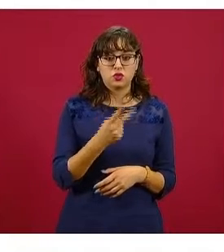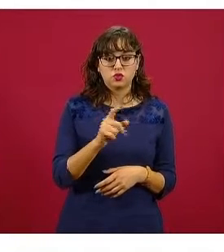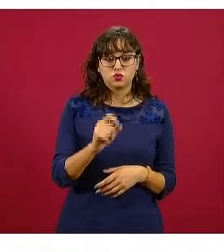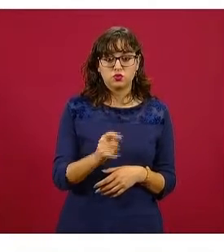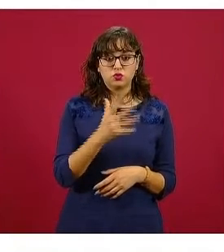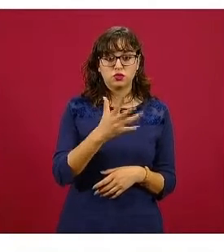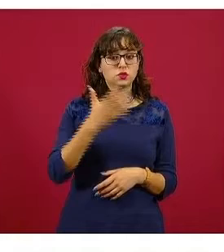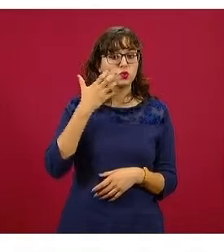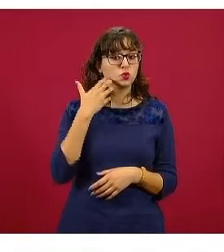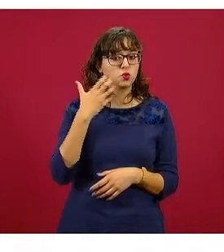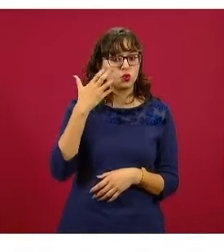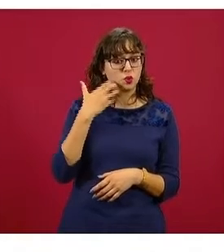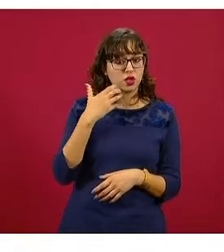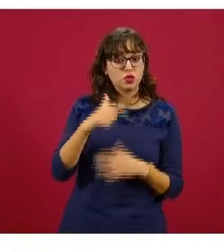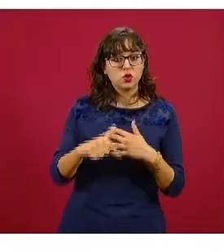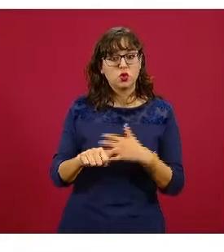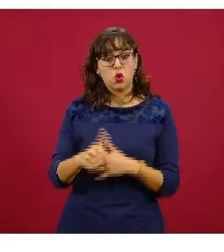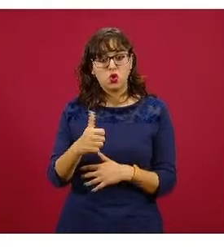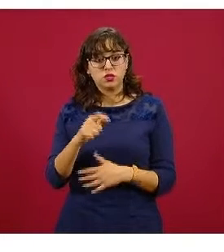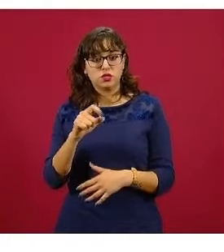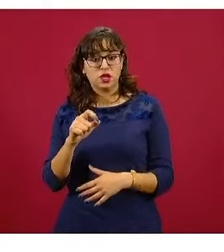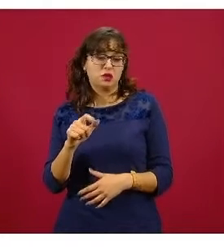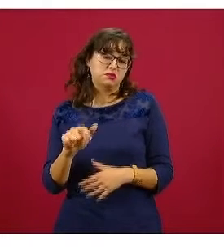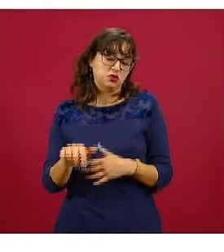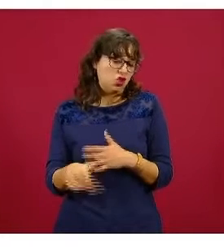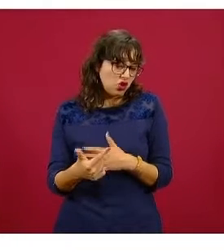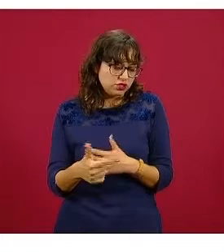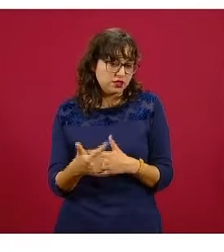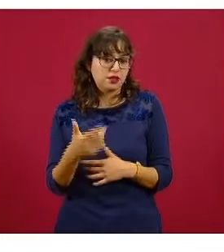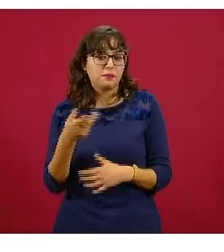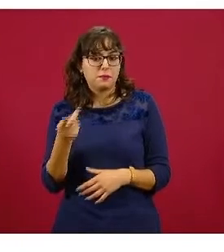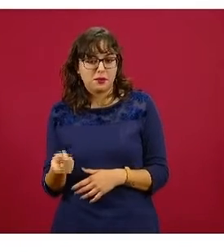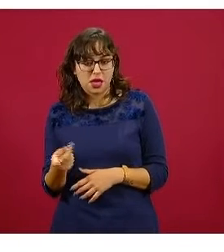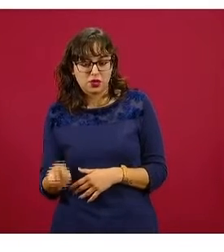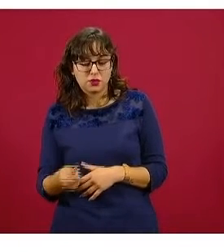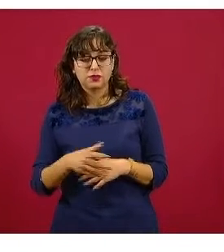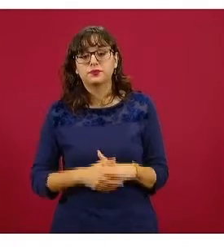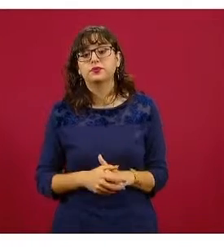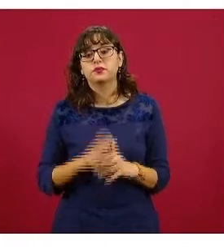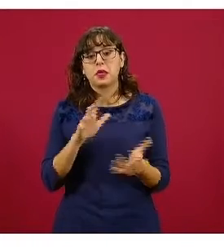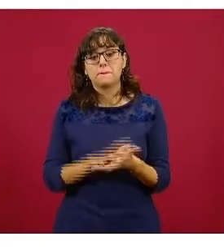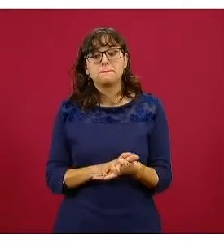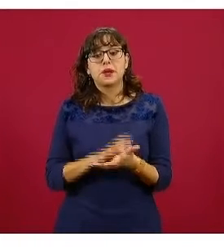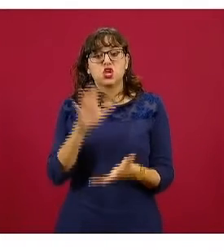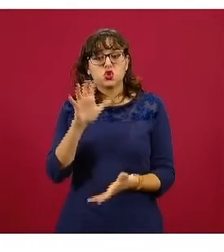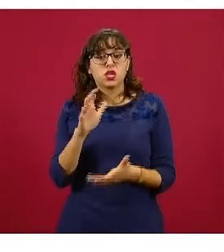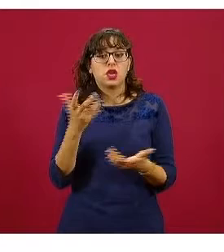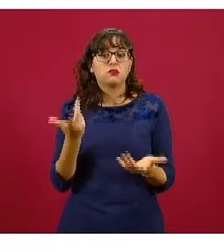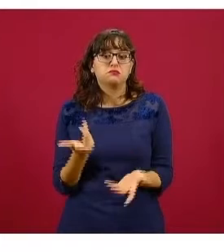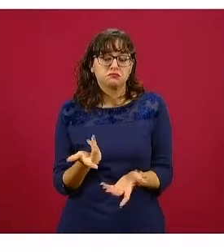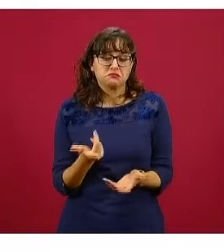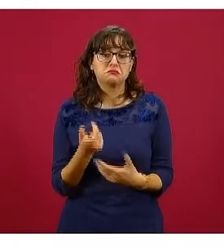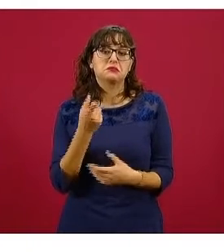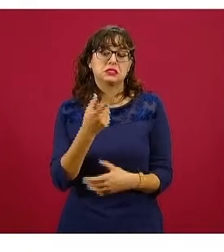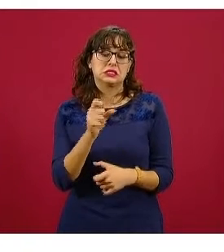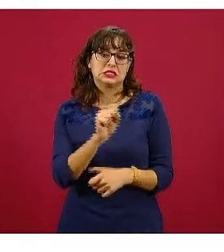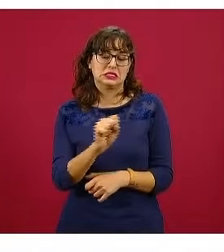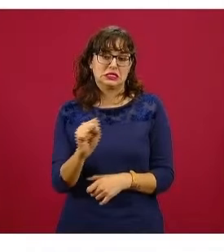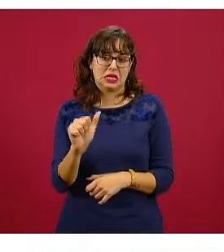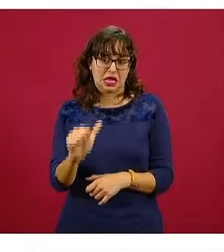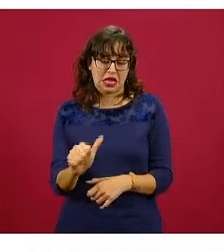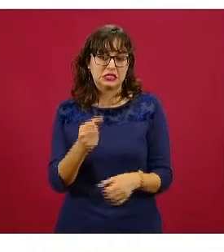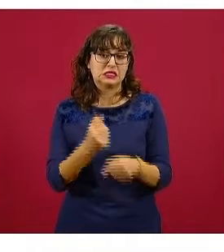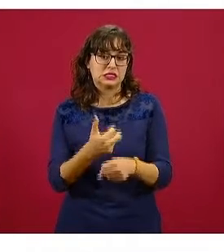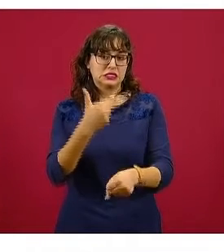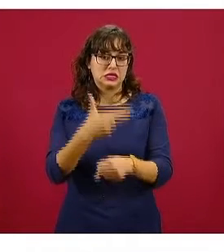esas en gatos, y también la gran mayoría de las vacunaciones se hacen a través de las Secretarías de Salud, aunque también